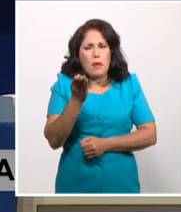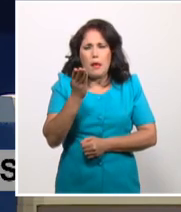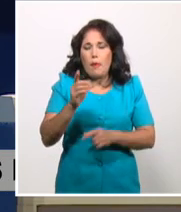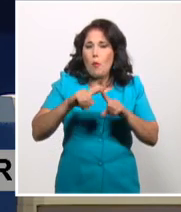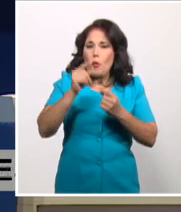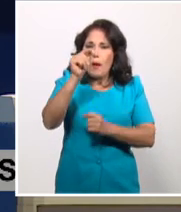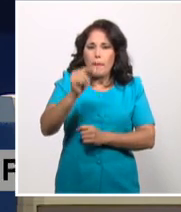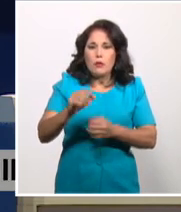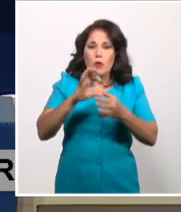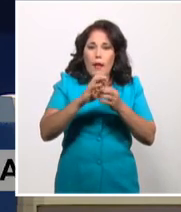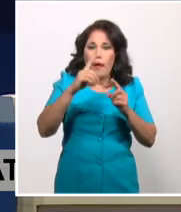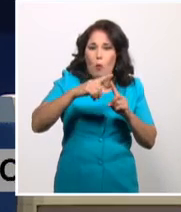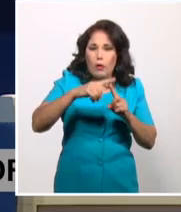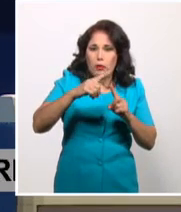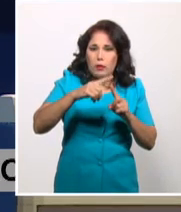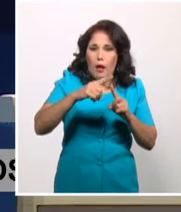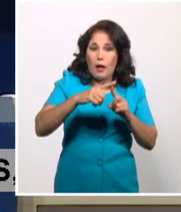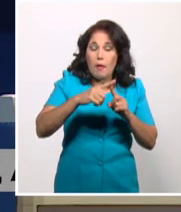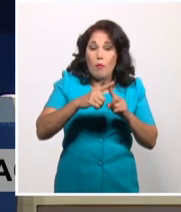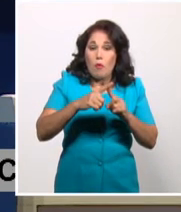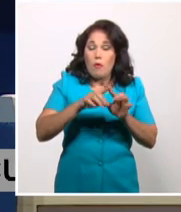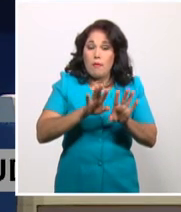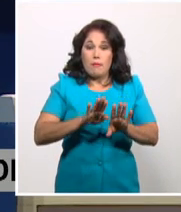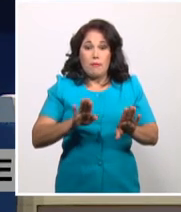de Guantánamo que se diagnosticó